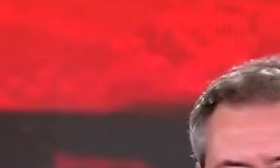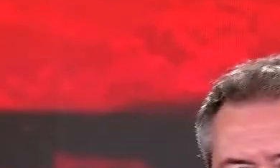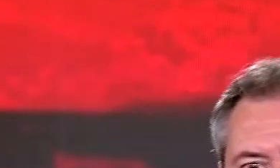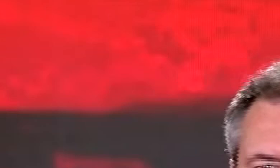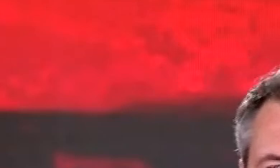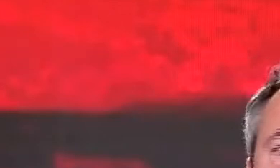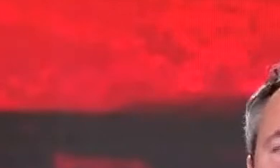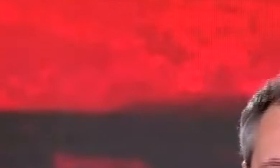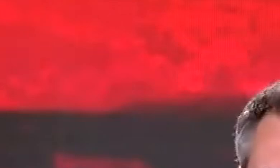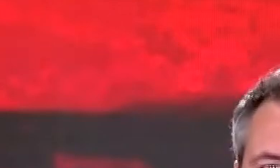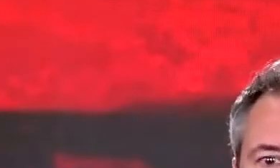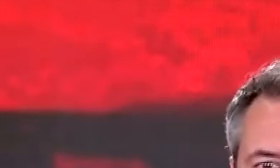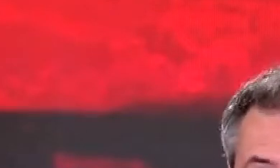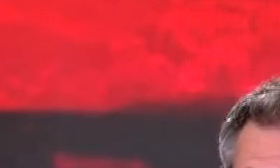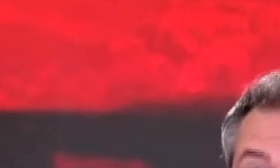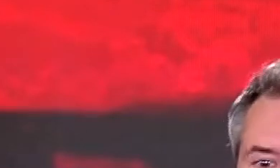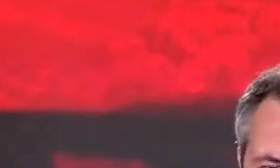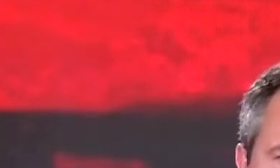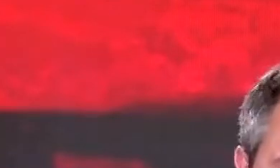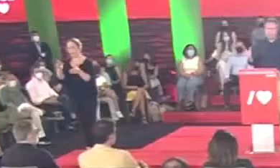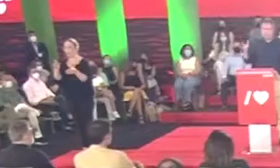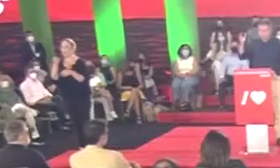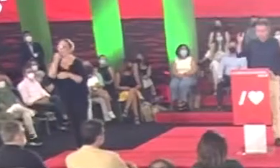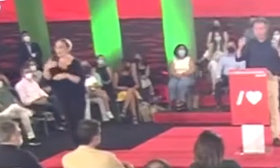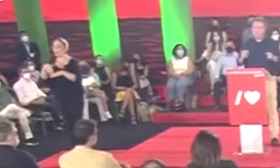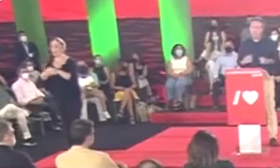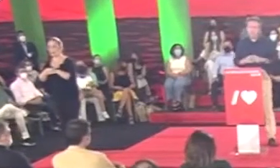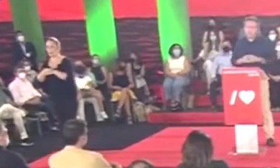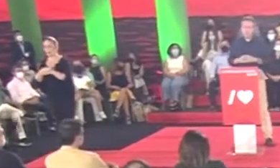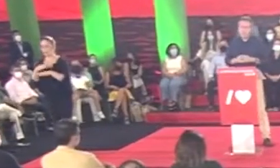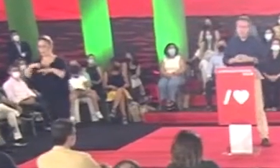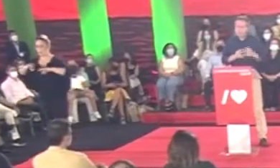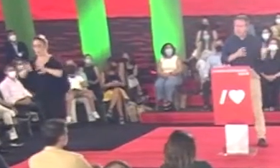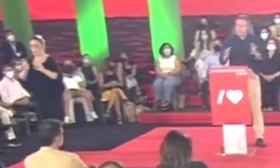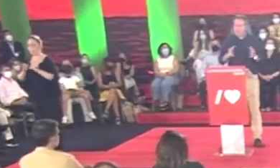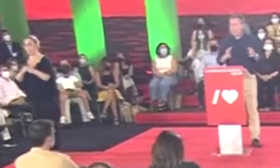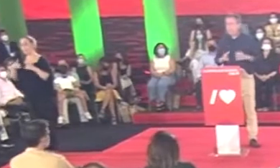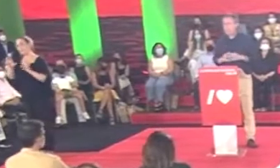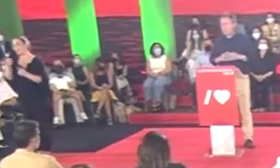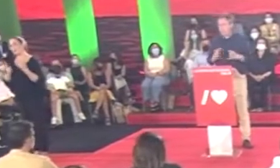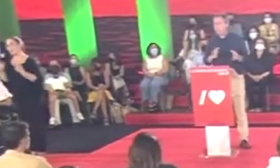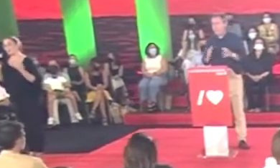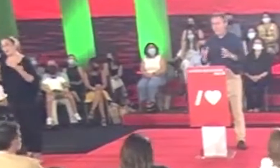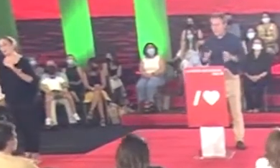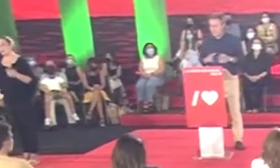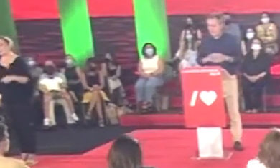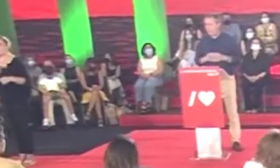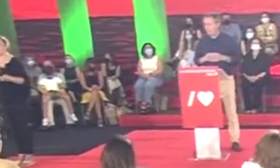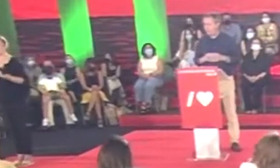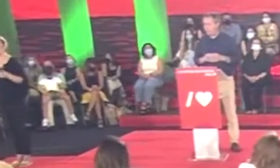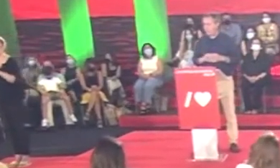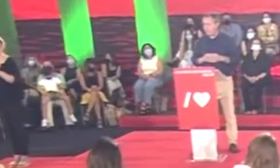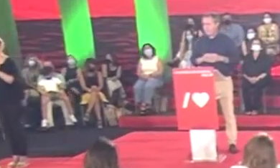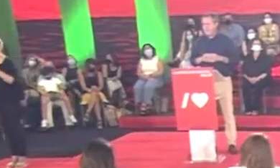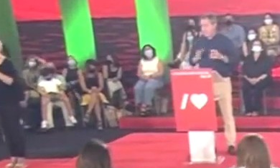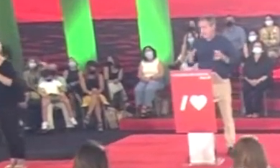de hacer política pensando en la buena gobernanza, en la gobernanza territorial. Pero es verdad que a veces pues nos hemos quedado en el furgón